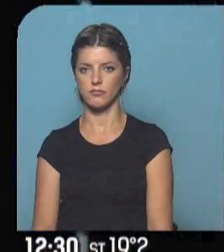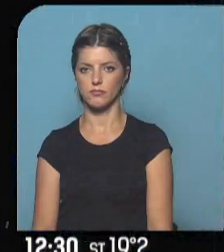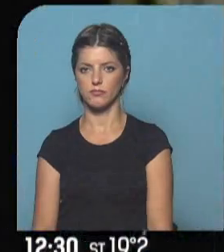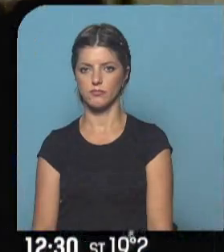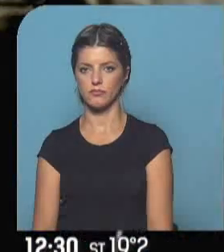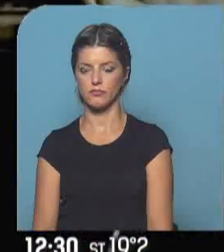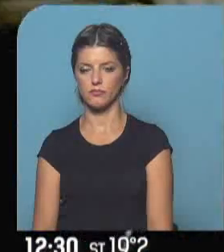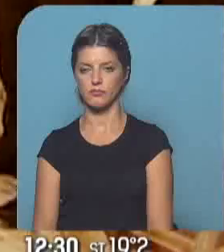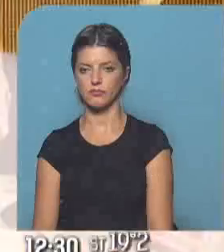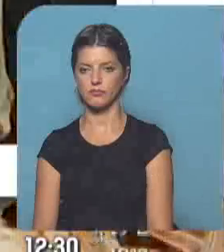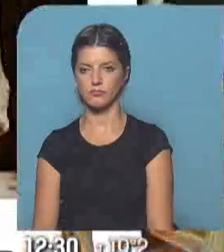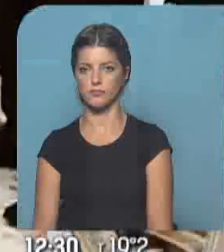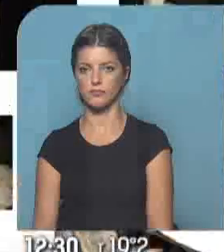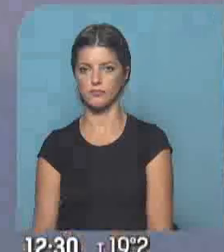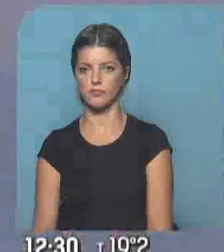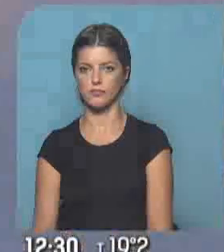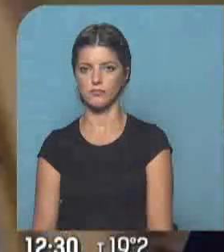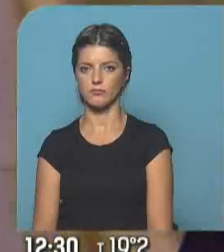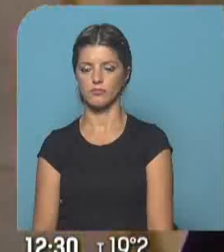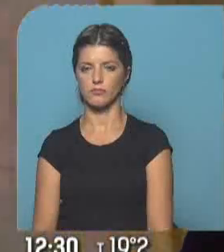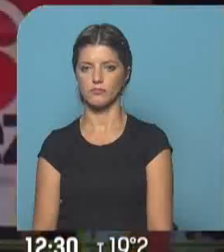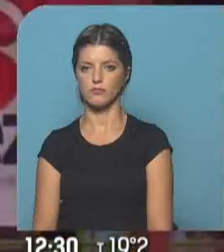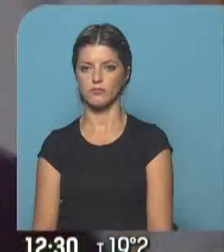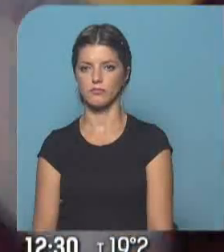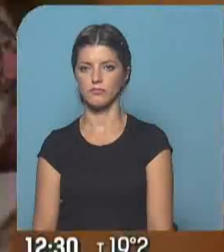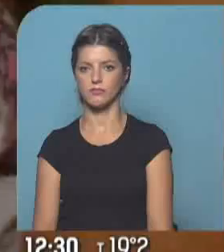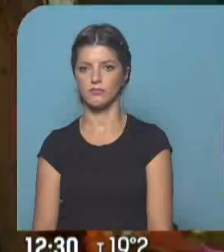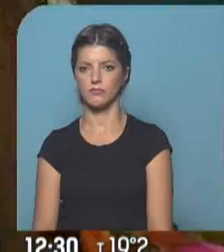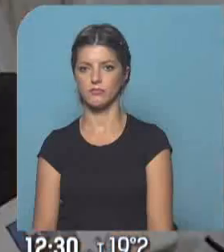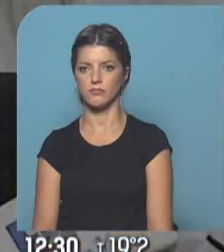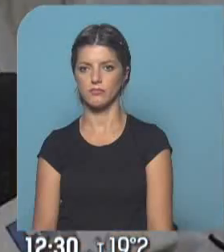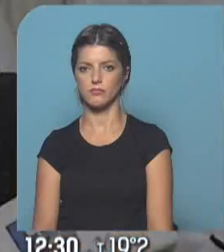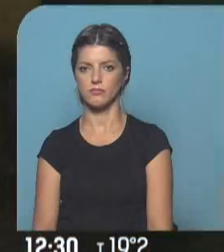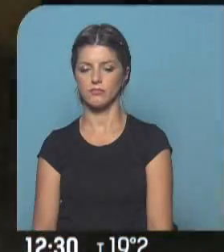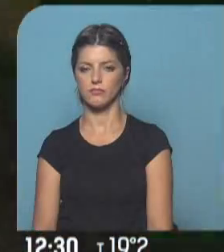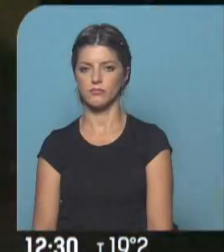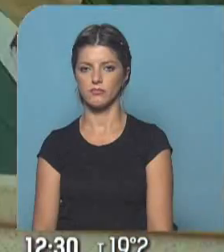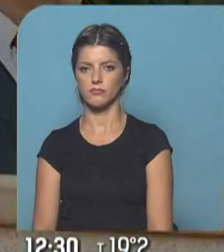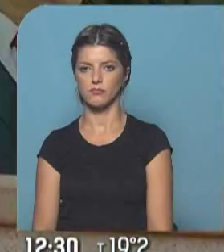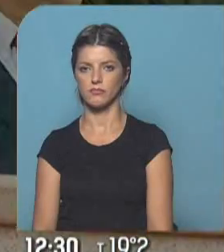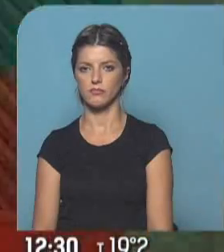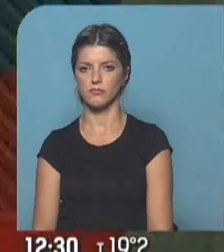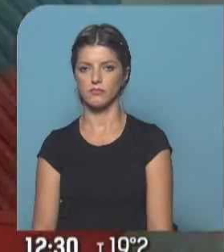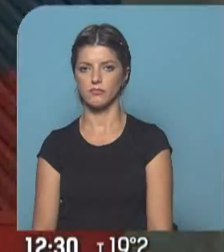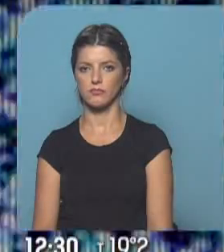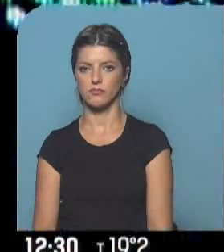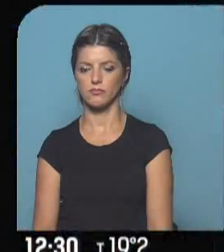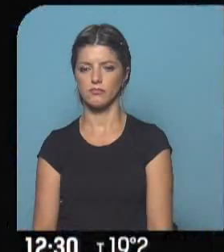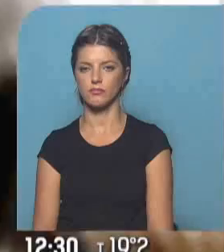honor to have you. Salgamos de nuevo como salimos en el 2015 a derrotar al Consejo Nacional